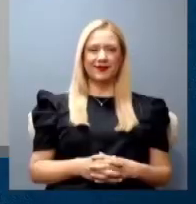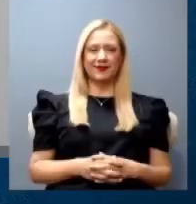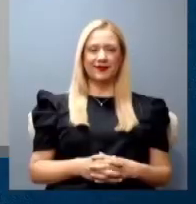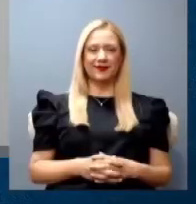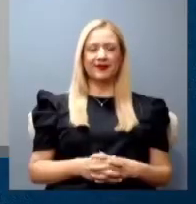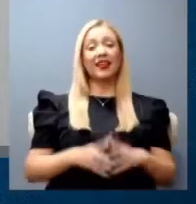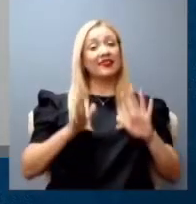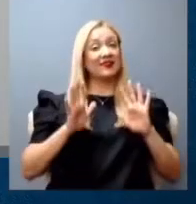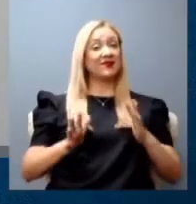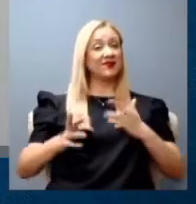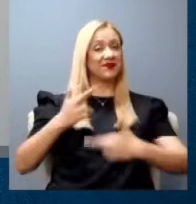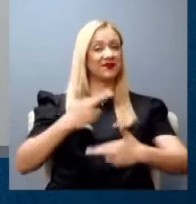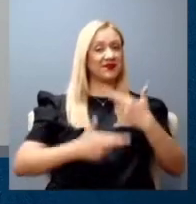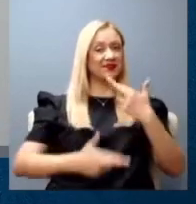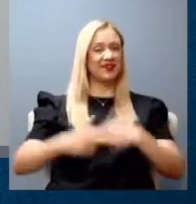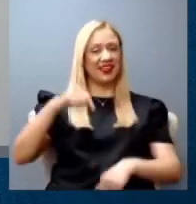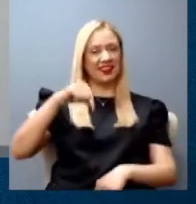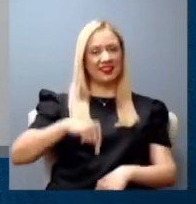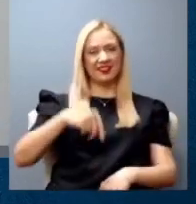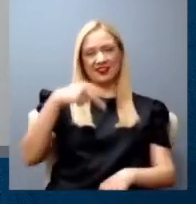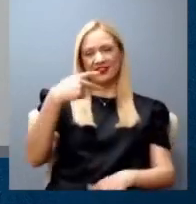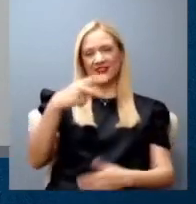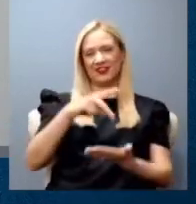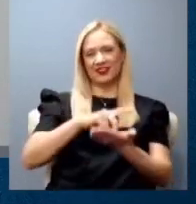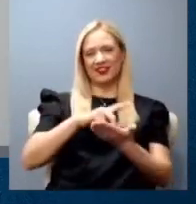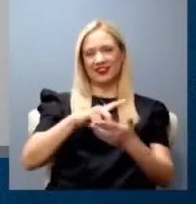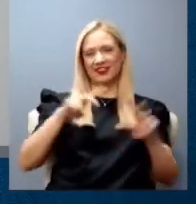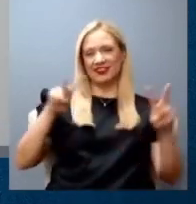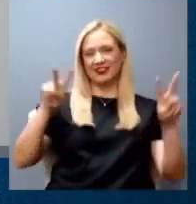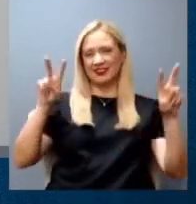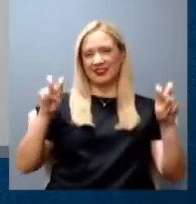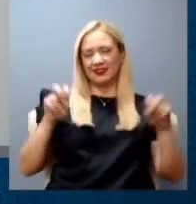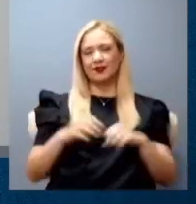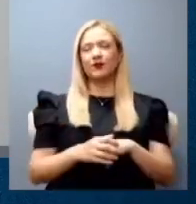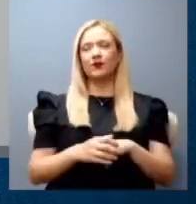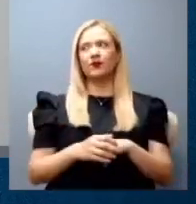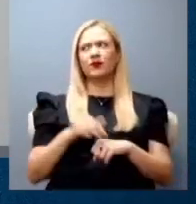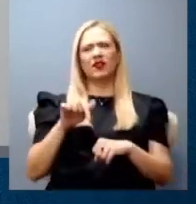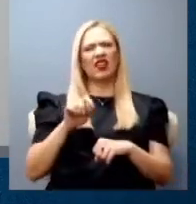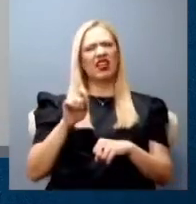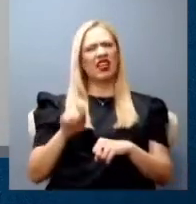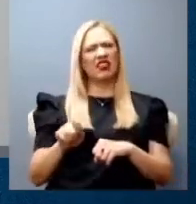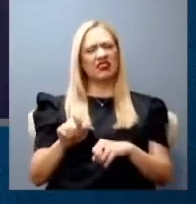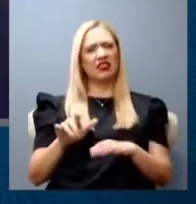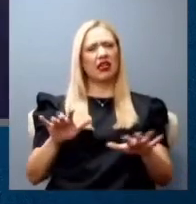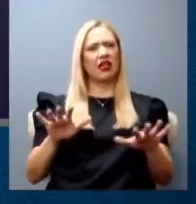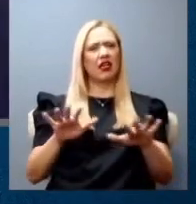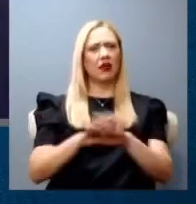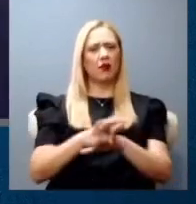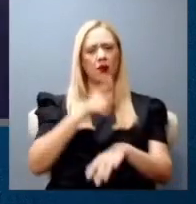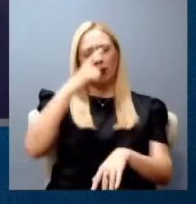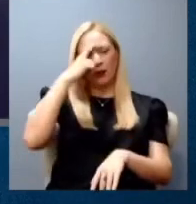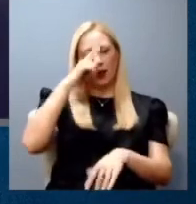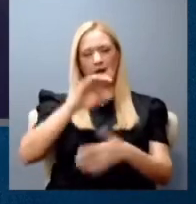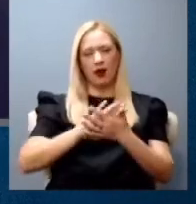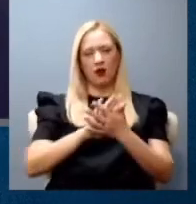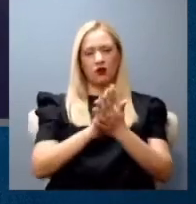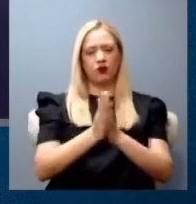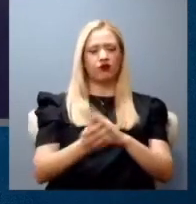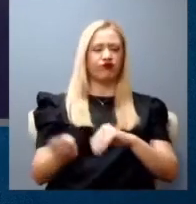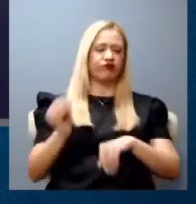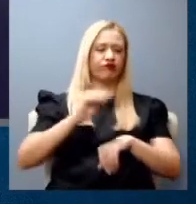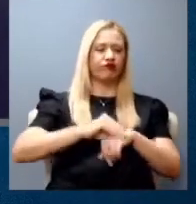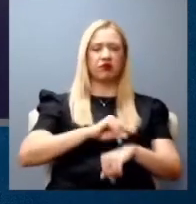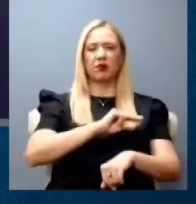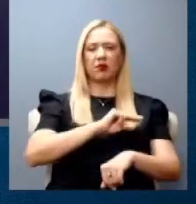Ya estamos de regreso en su programa Tus Derechos. Estamos platicando sobre el tema de justicia transicional. Camila, me gustaría que